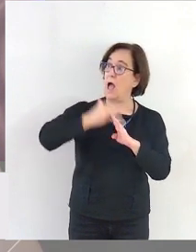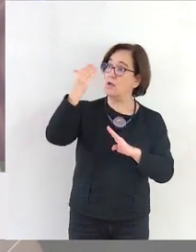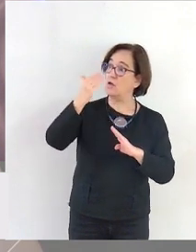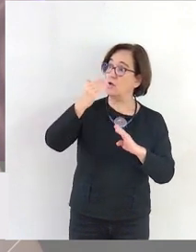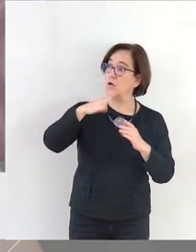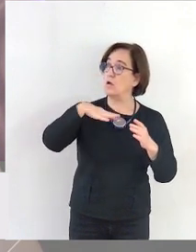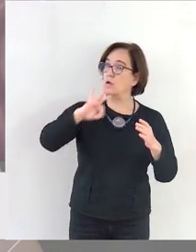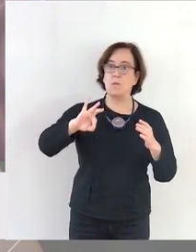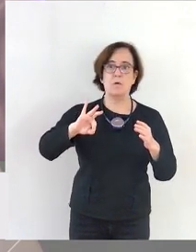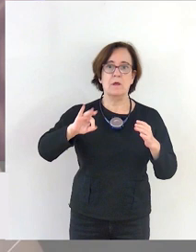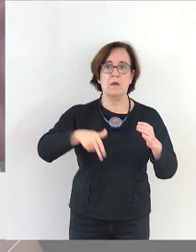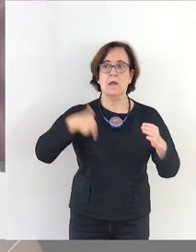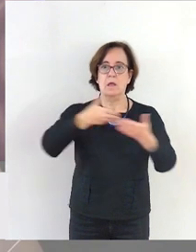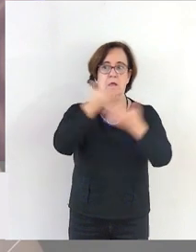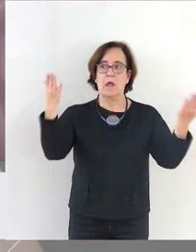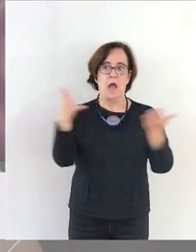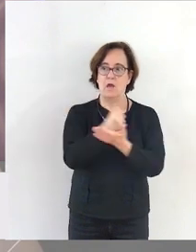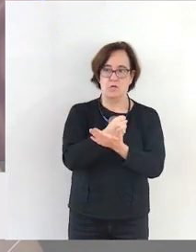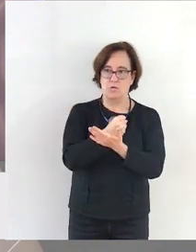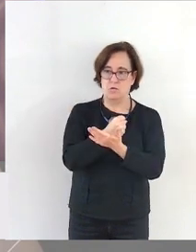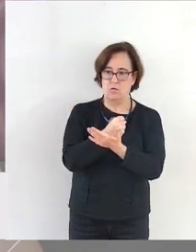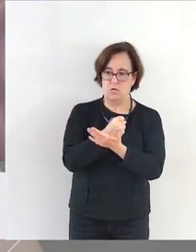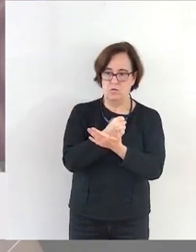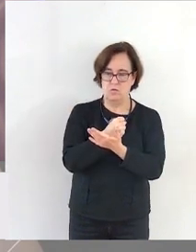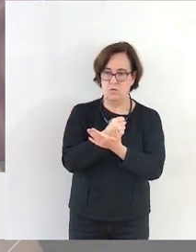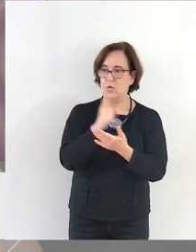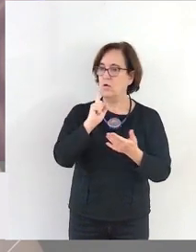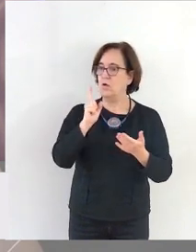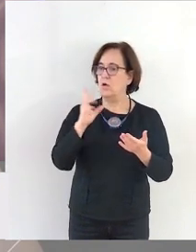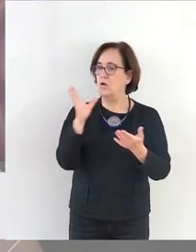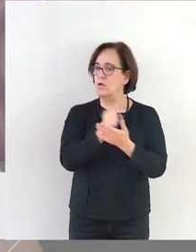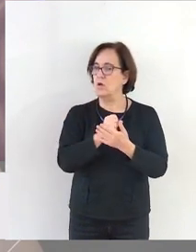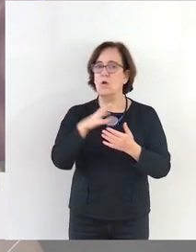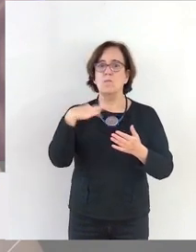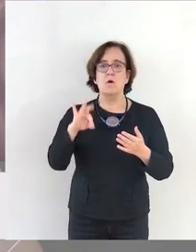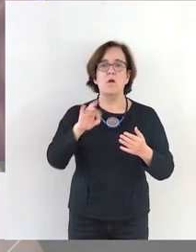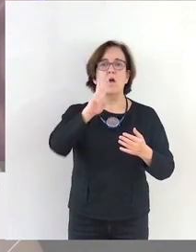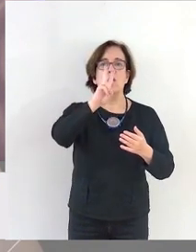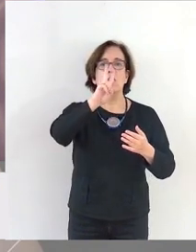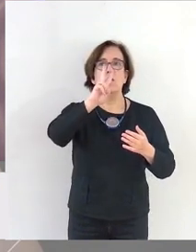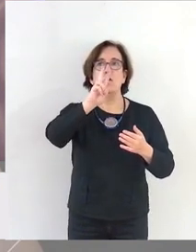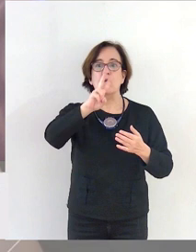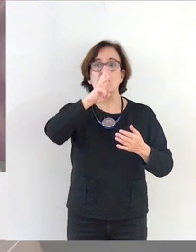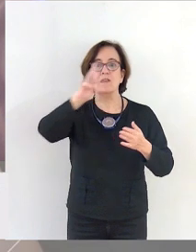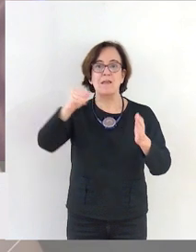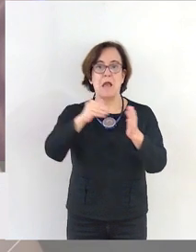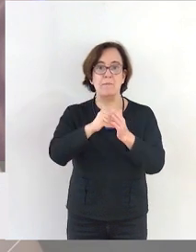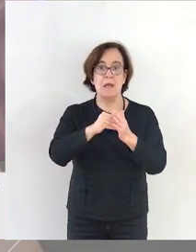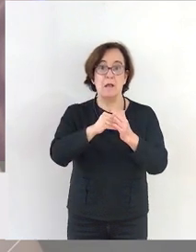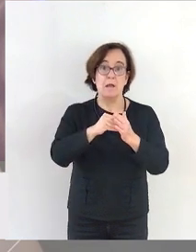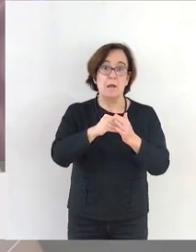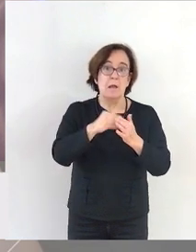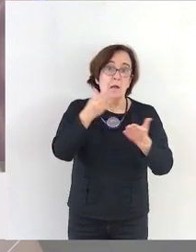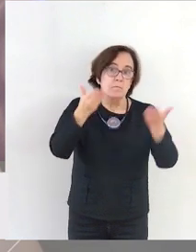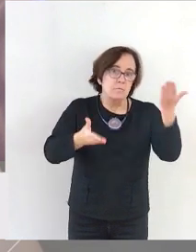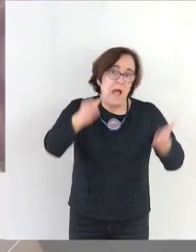no se puede generalizar a todo el mundo es decir todo el mundo no puede consumir 260,000 calorías al día